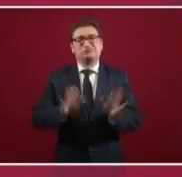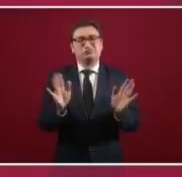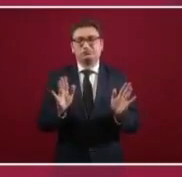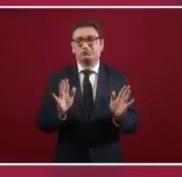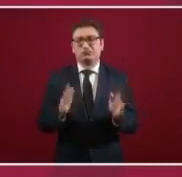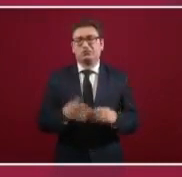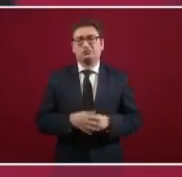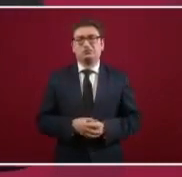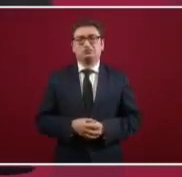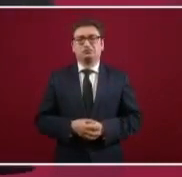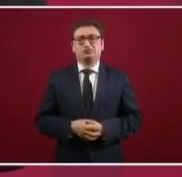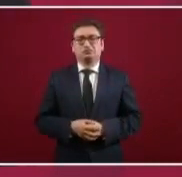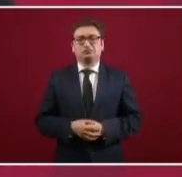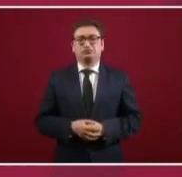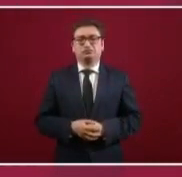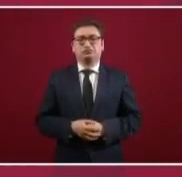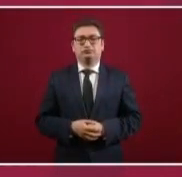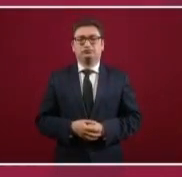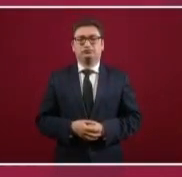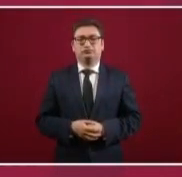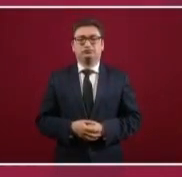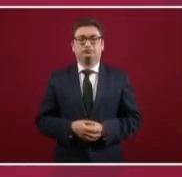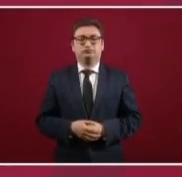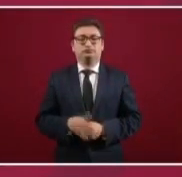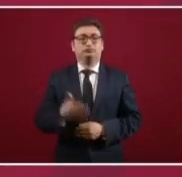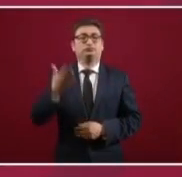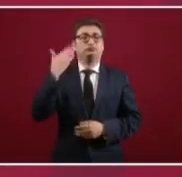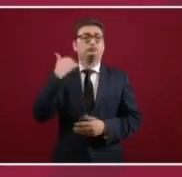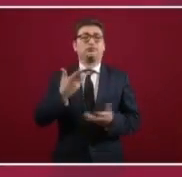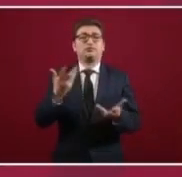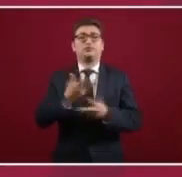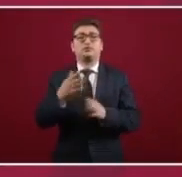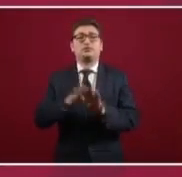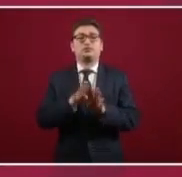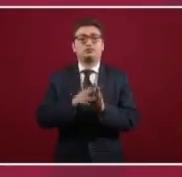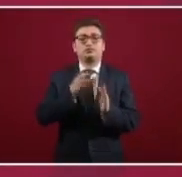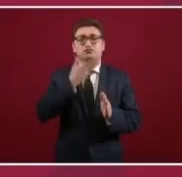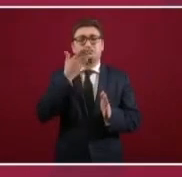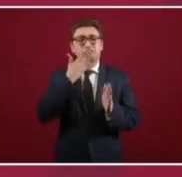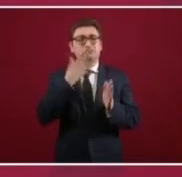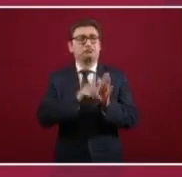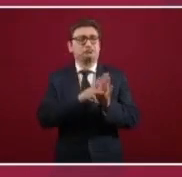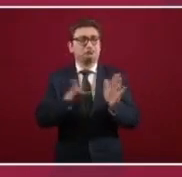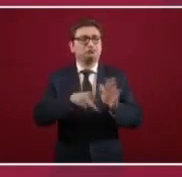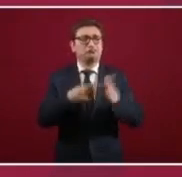todo giraba en torno a los medios convencionales